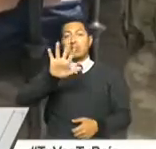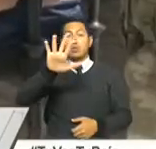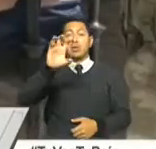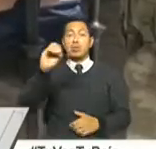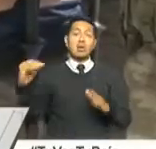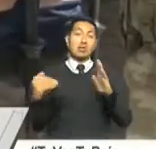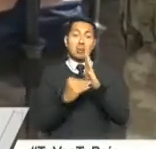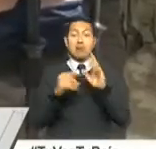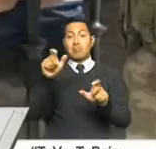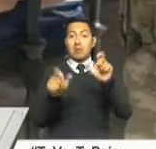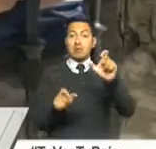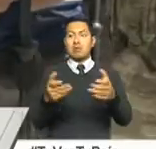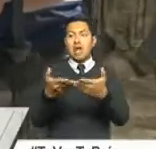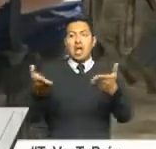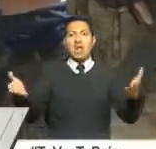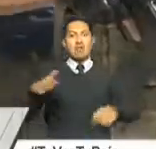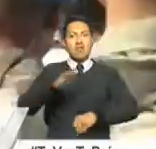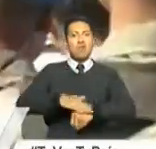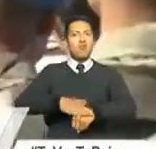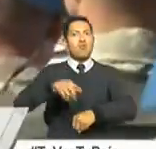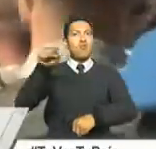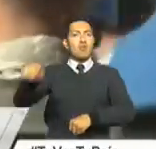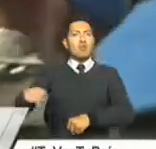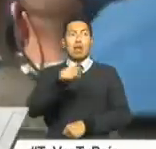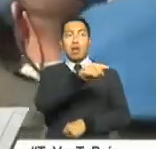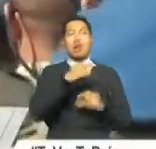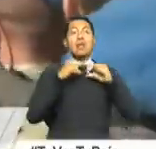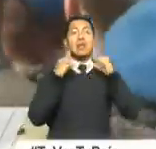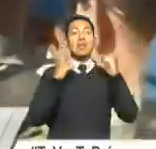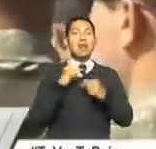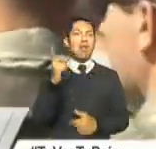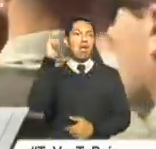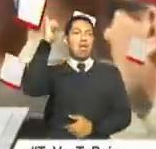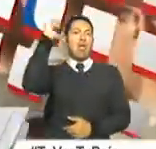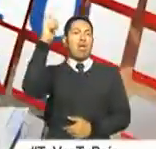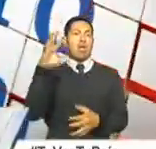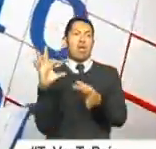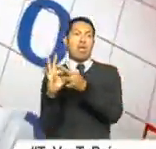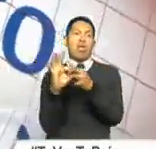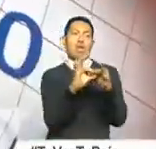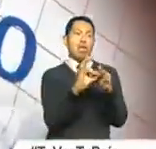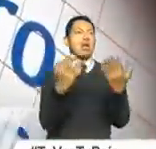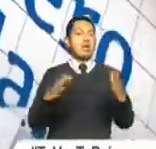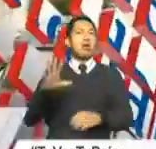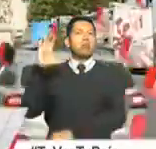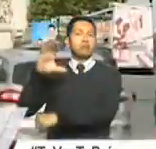personas acusadas de ser partidarias del clérigo han sido detenidas.